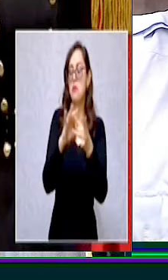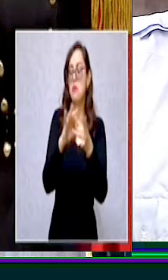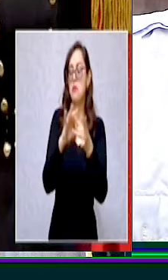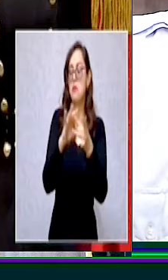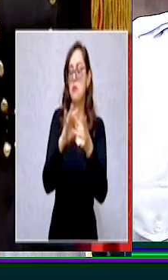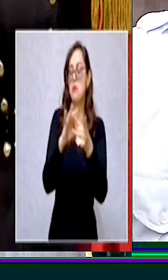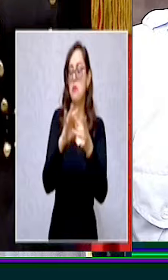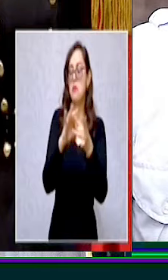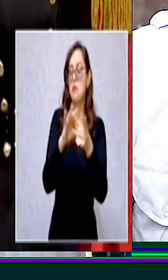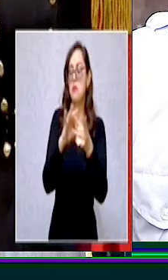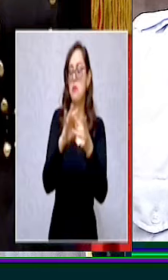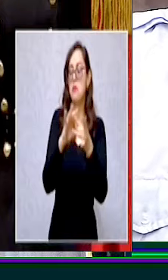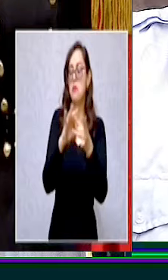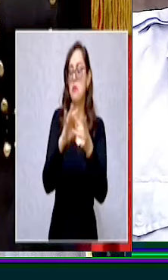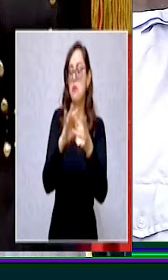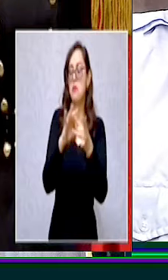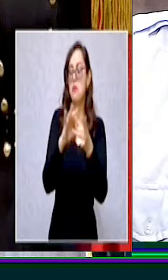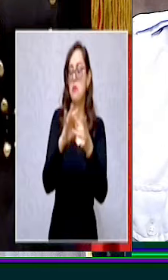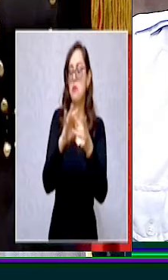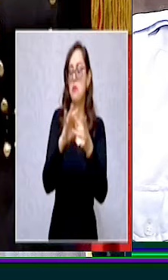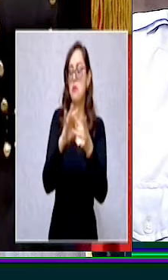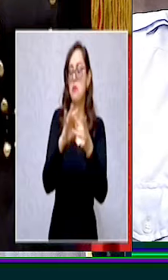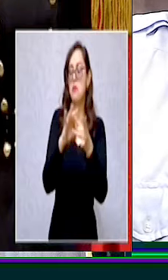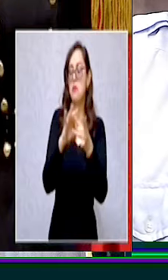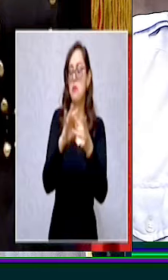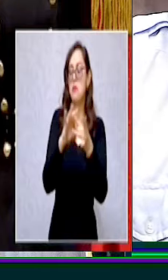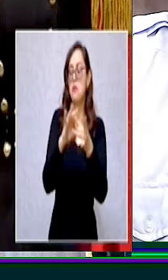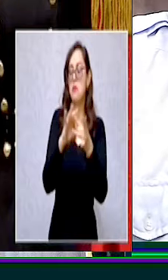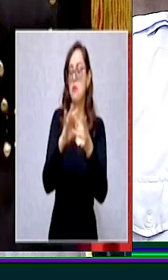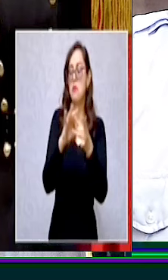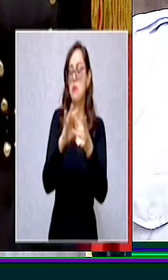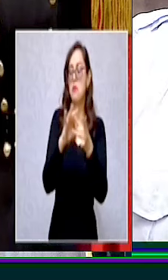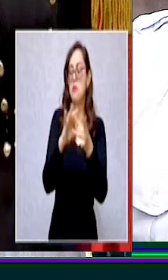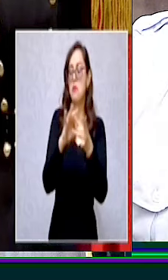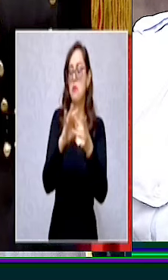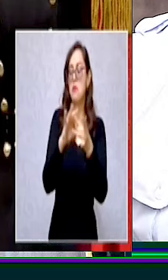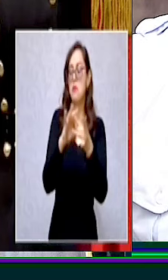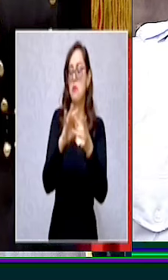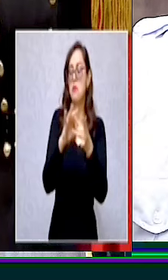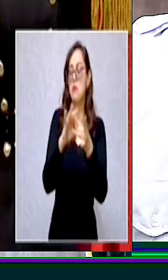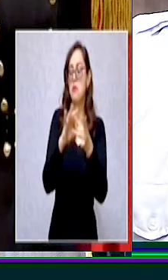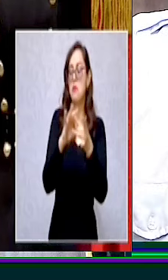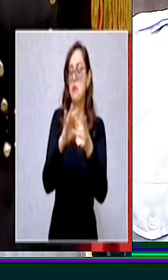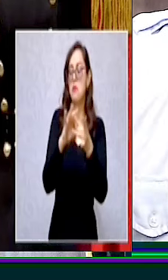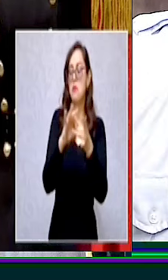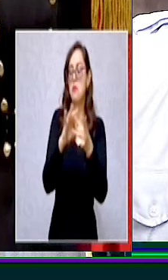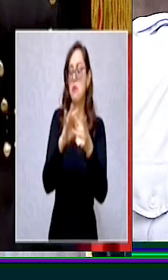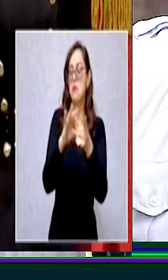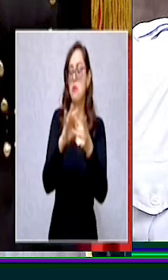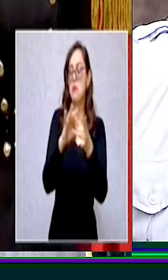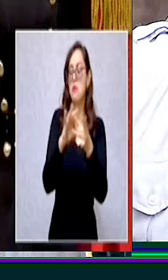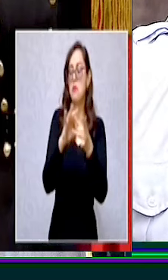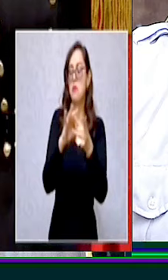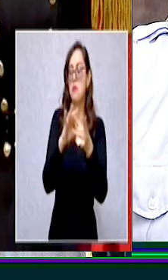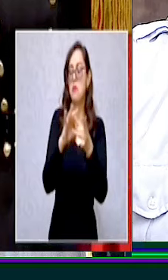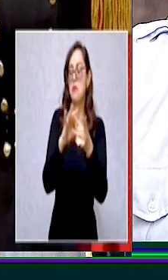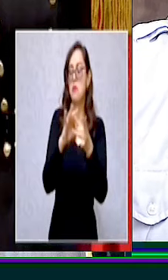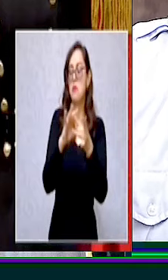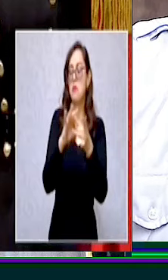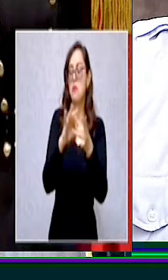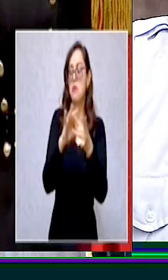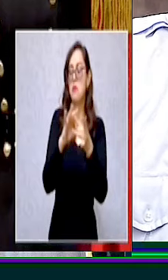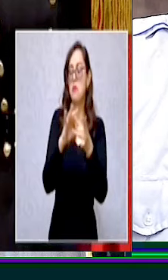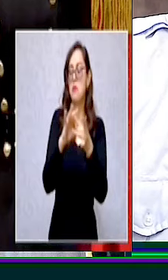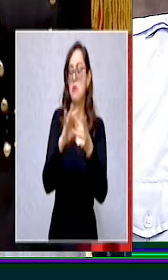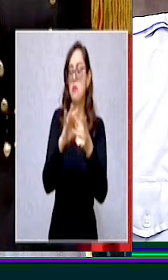damnificadas También tenemos que entender un poco que Andrés Manuel López Obrador es una persona con eh un grado